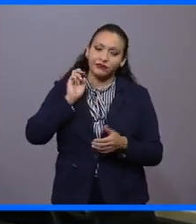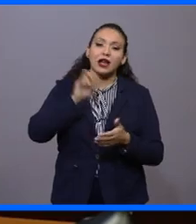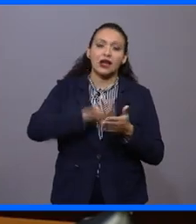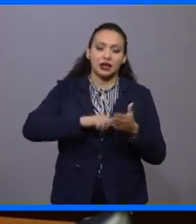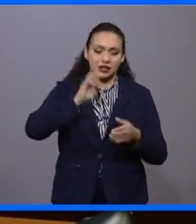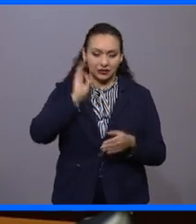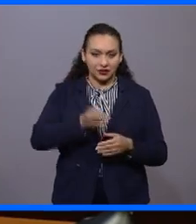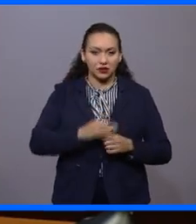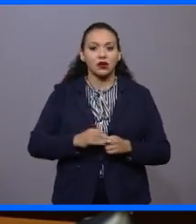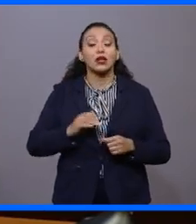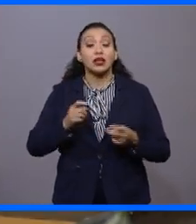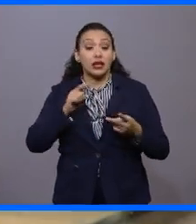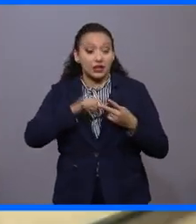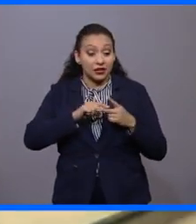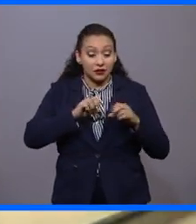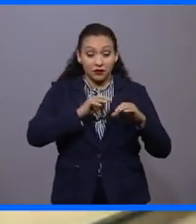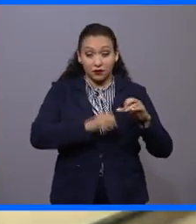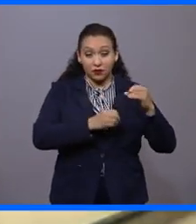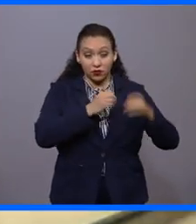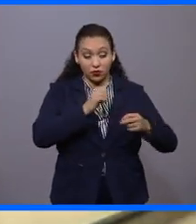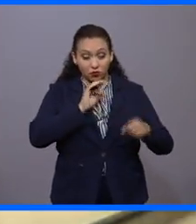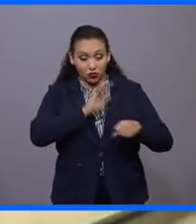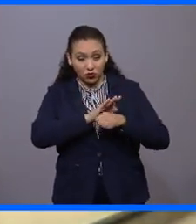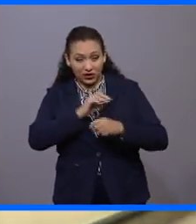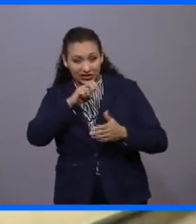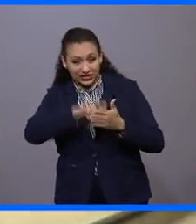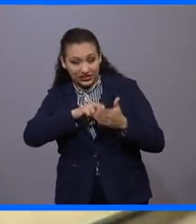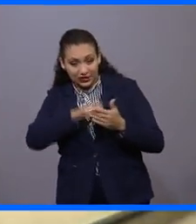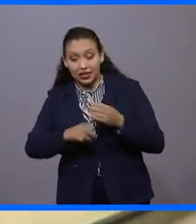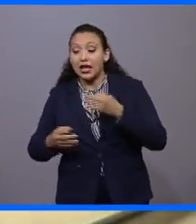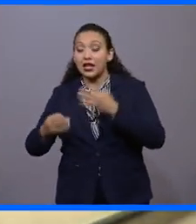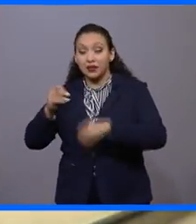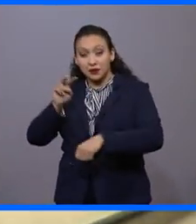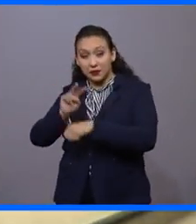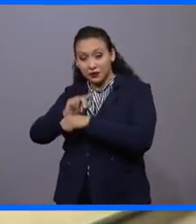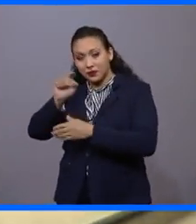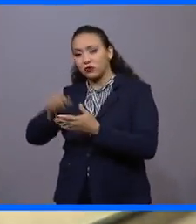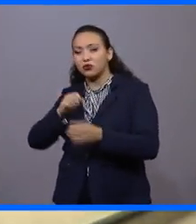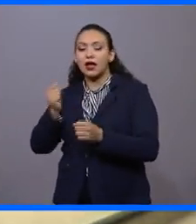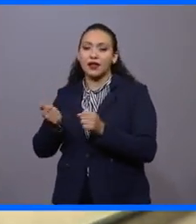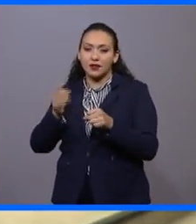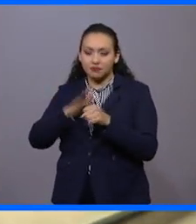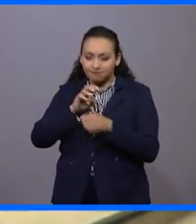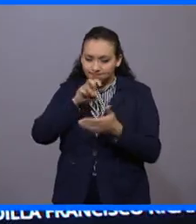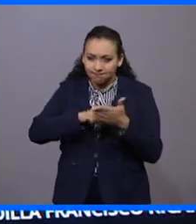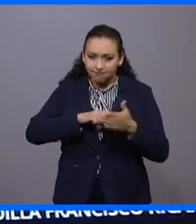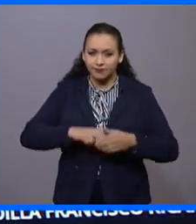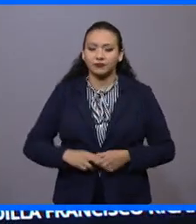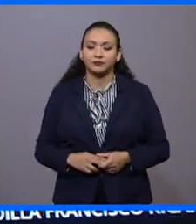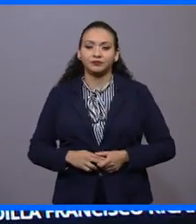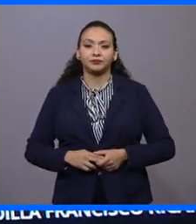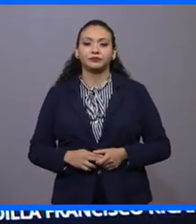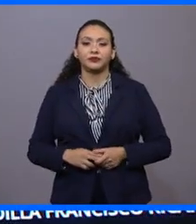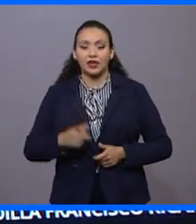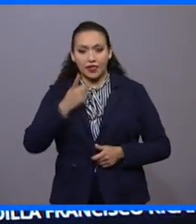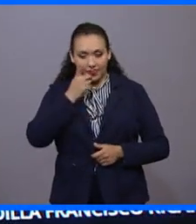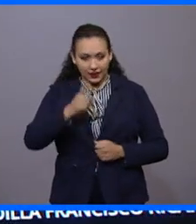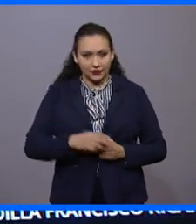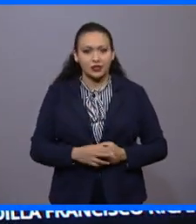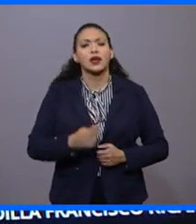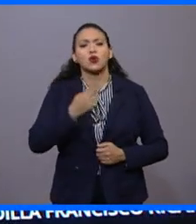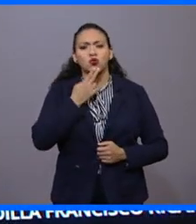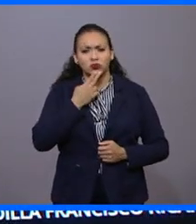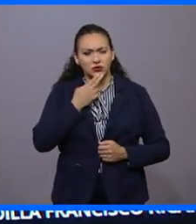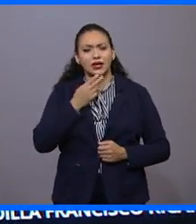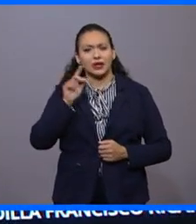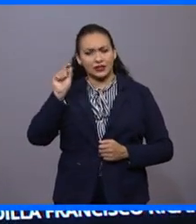Fiscal de la Federación y a la Ley Orgánica del Tribunal Federal de Justicia Administrativa. Se permite el uso de las tecnologías de